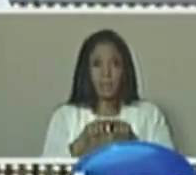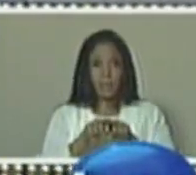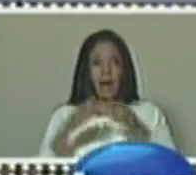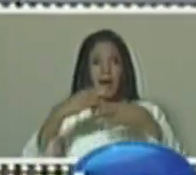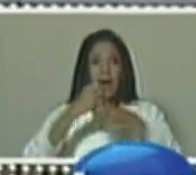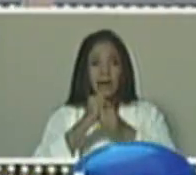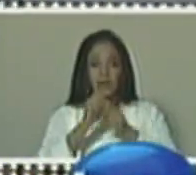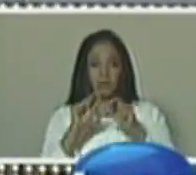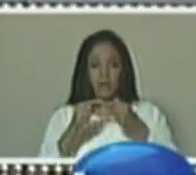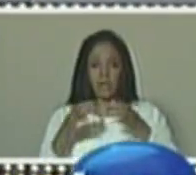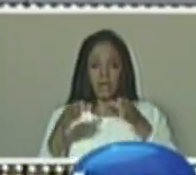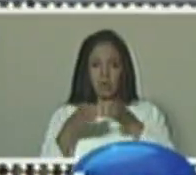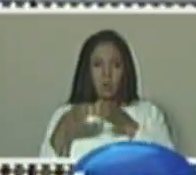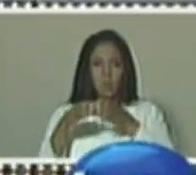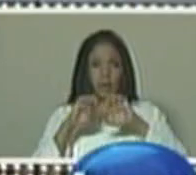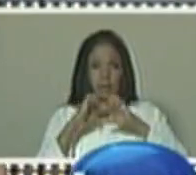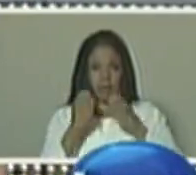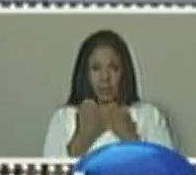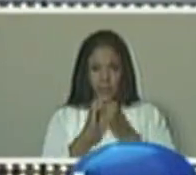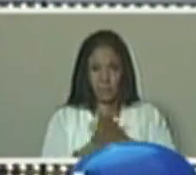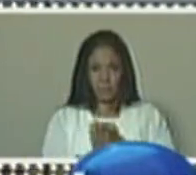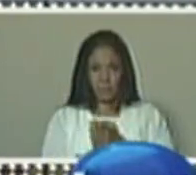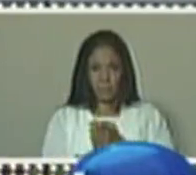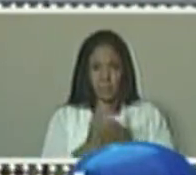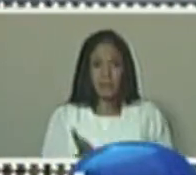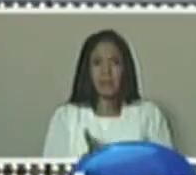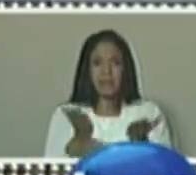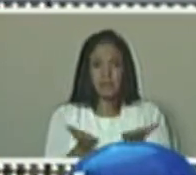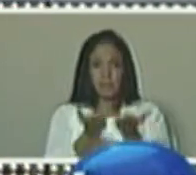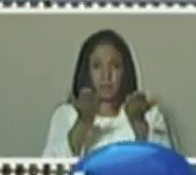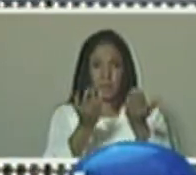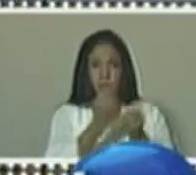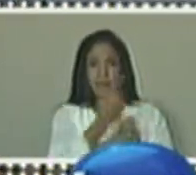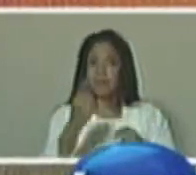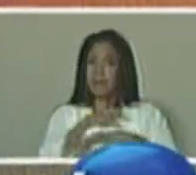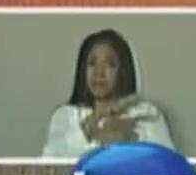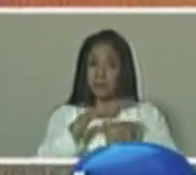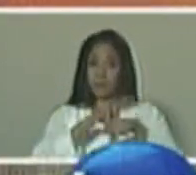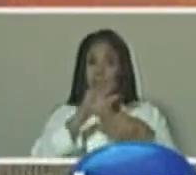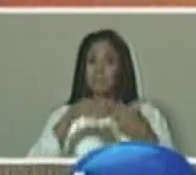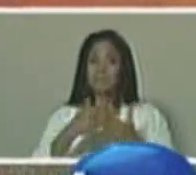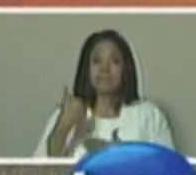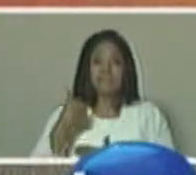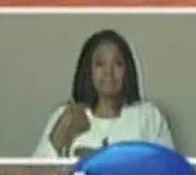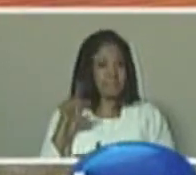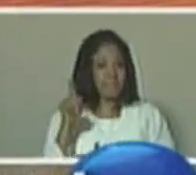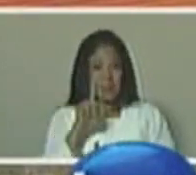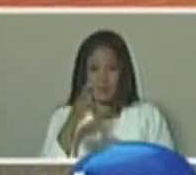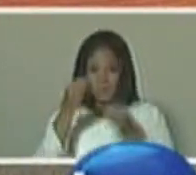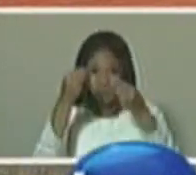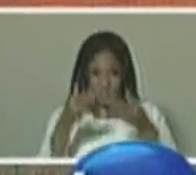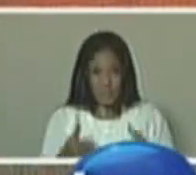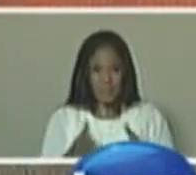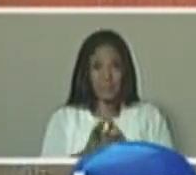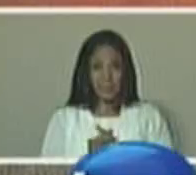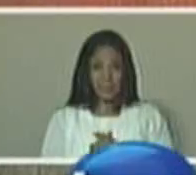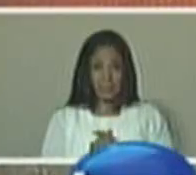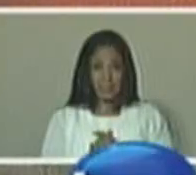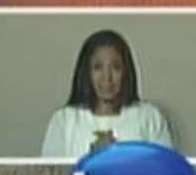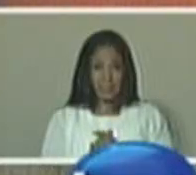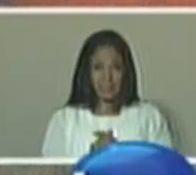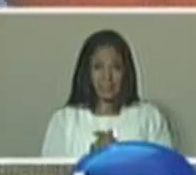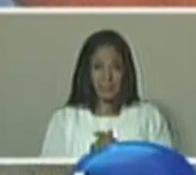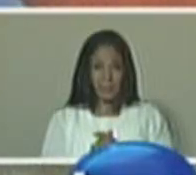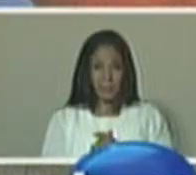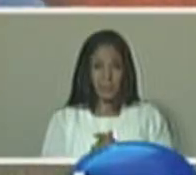cooperativas que promuevan en cada región lo valioso que tienen, para así no perder eso que tanto nos